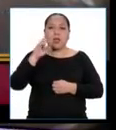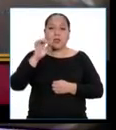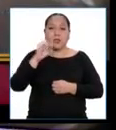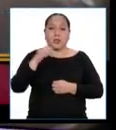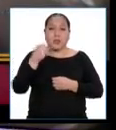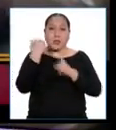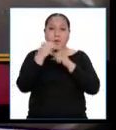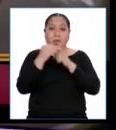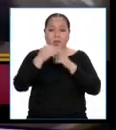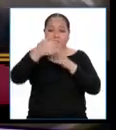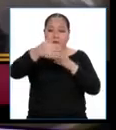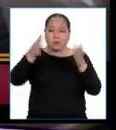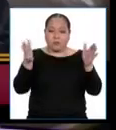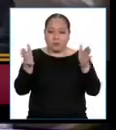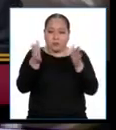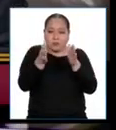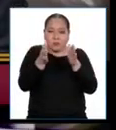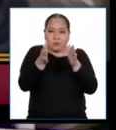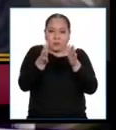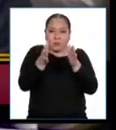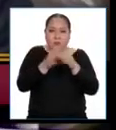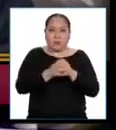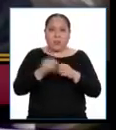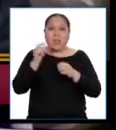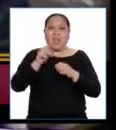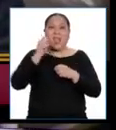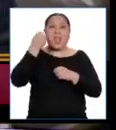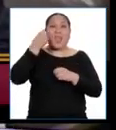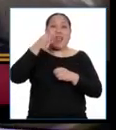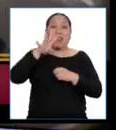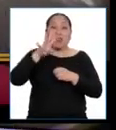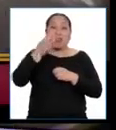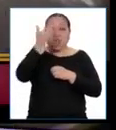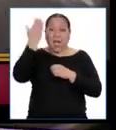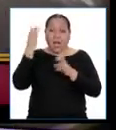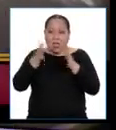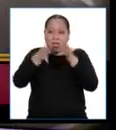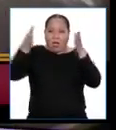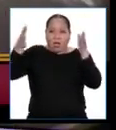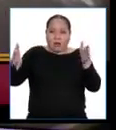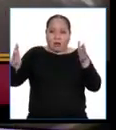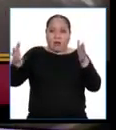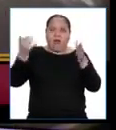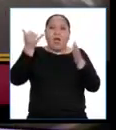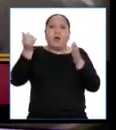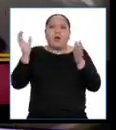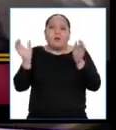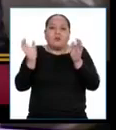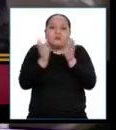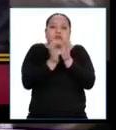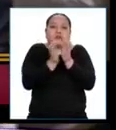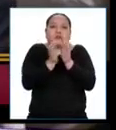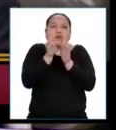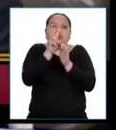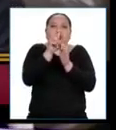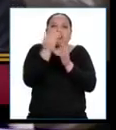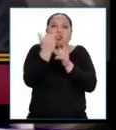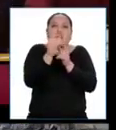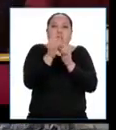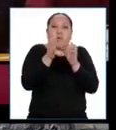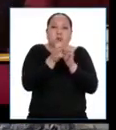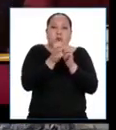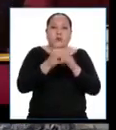terreno. ¡Súmele! De 14 hectáreas, ahora tienen 2,5